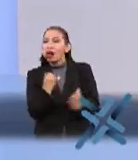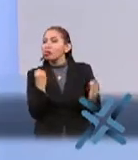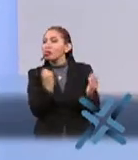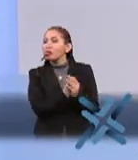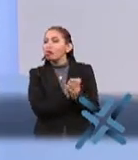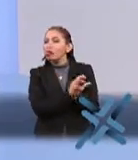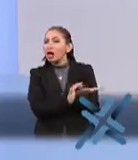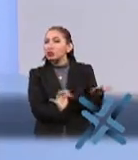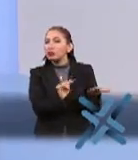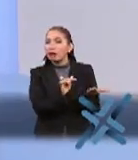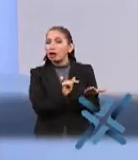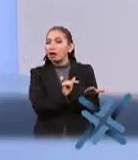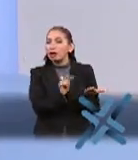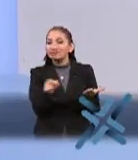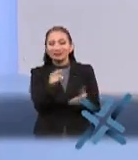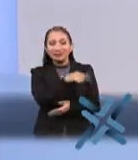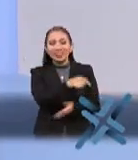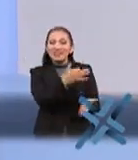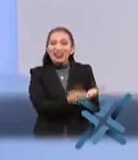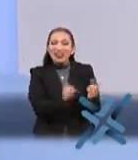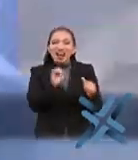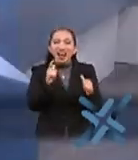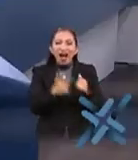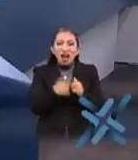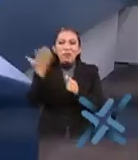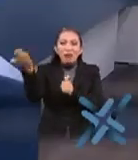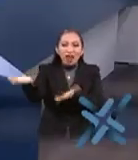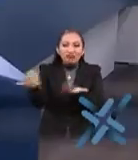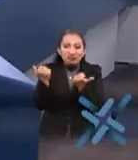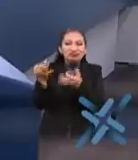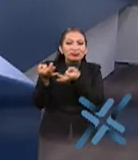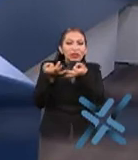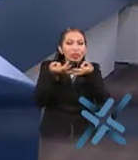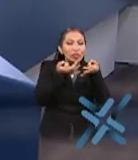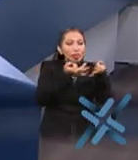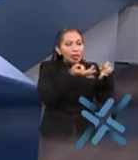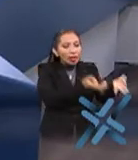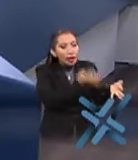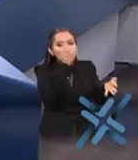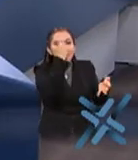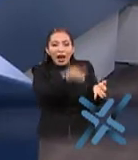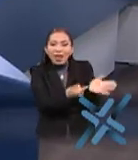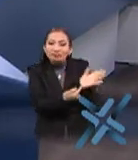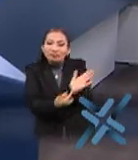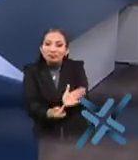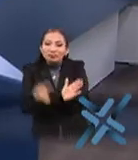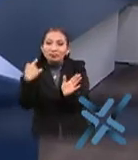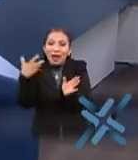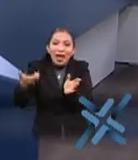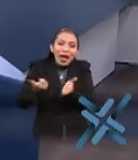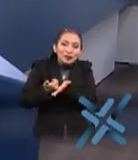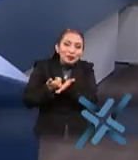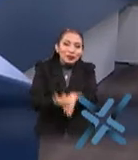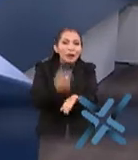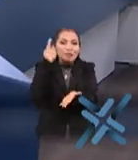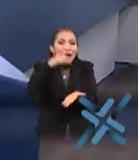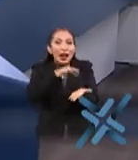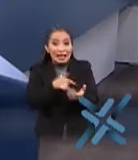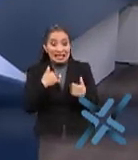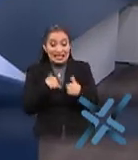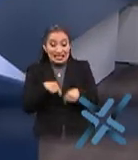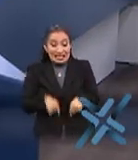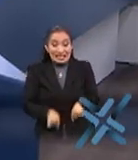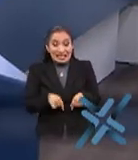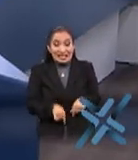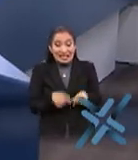la lectura, quiere decir que nos han faltado muchas cosas para ponerles en la mesa, para facilitarles ese camino. Y en Cuenta Conmigo,